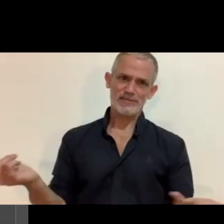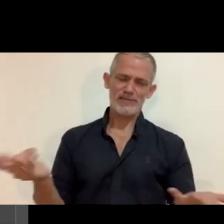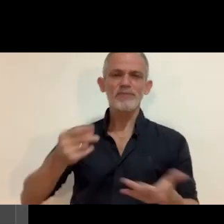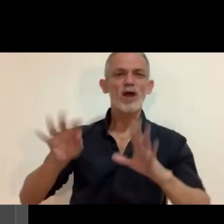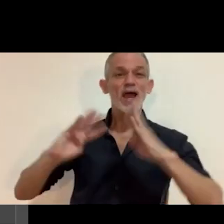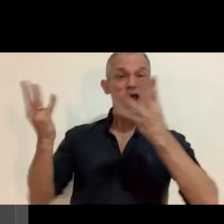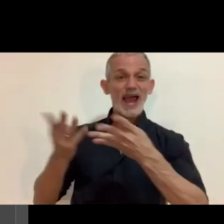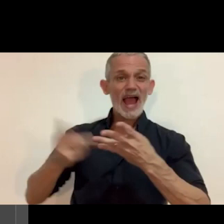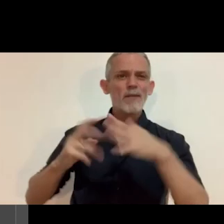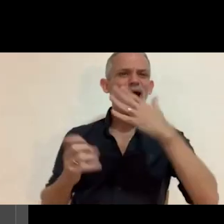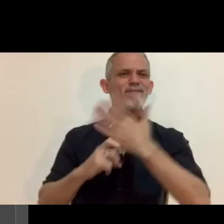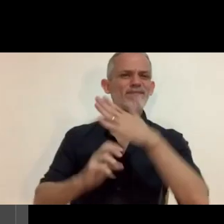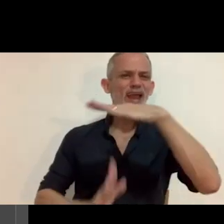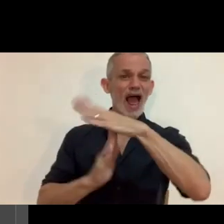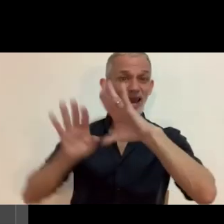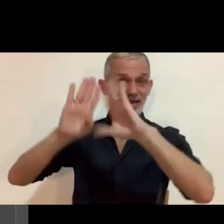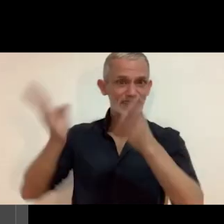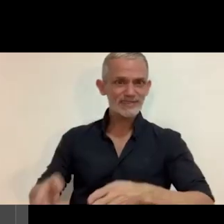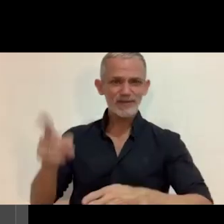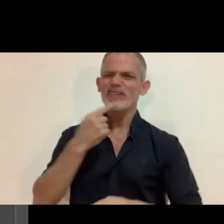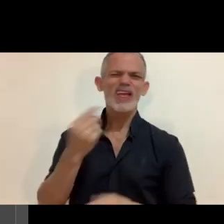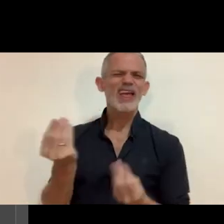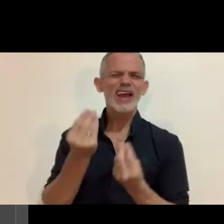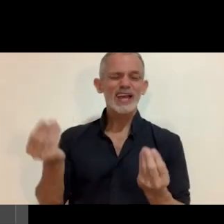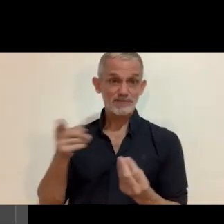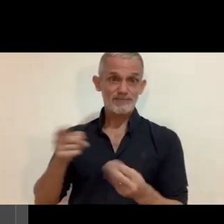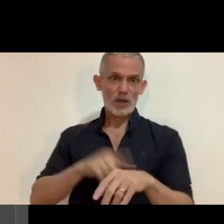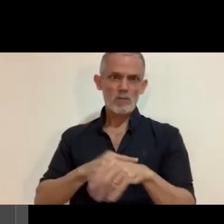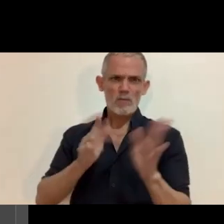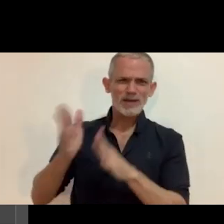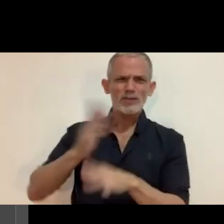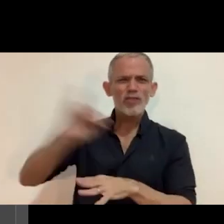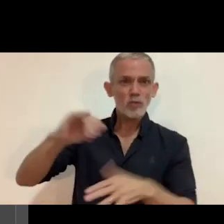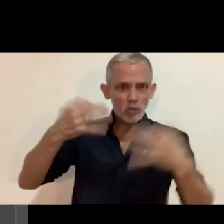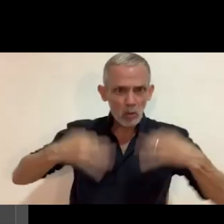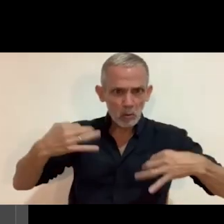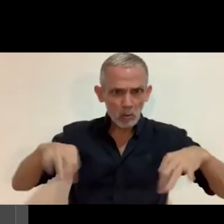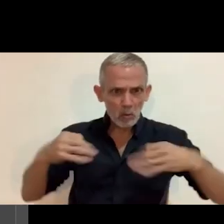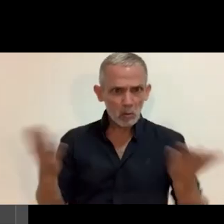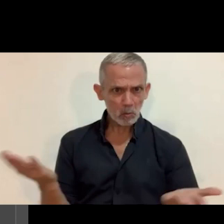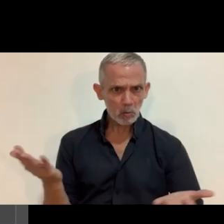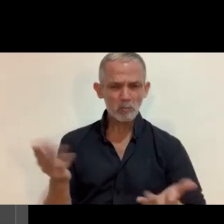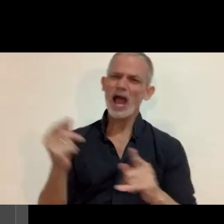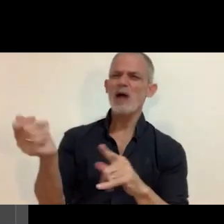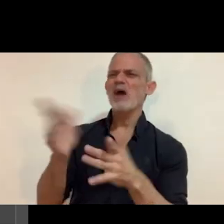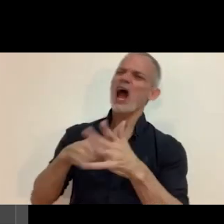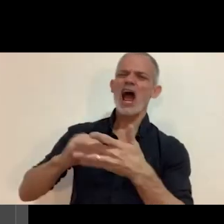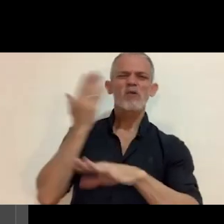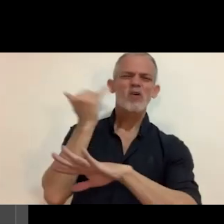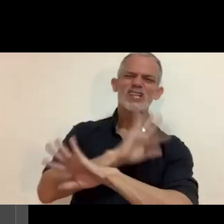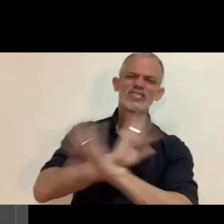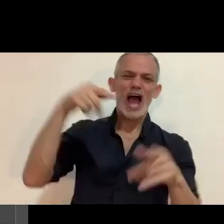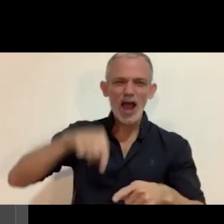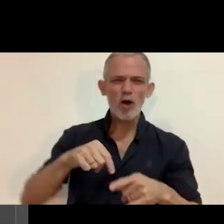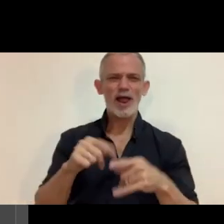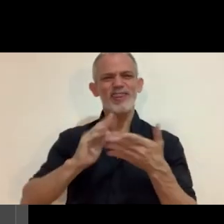Cámara Federal de Casación Penal, porque en realidad en ese momento la denuncia se hizo bien. Yo no puedo retrotraer una cuestión que está